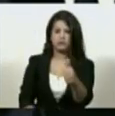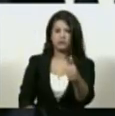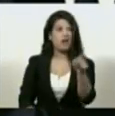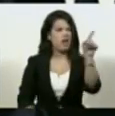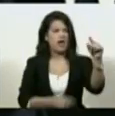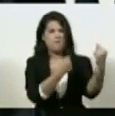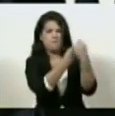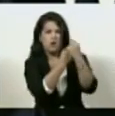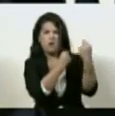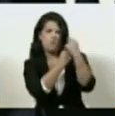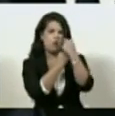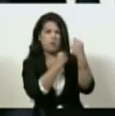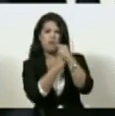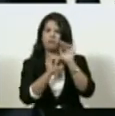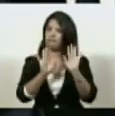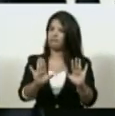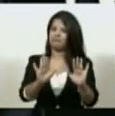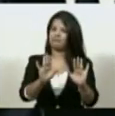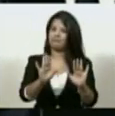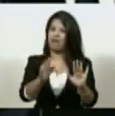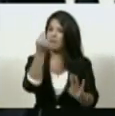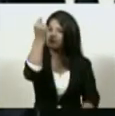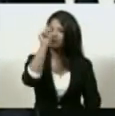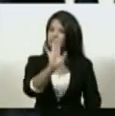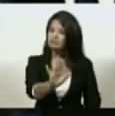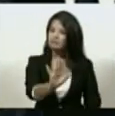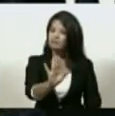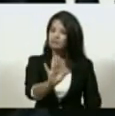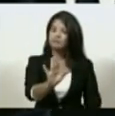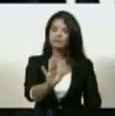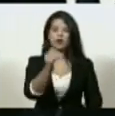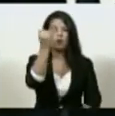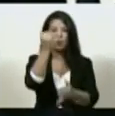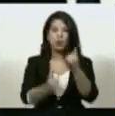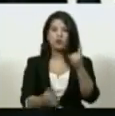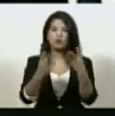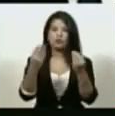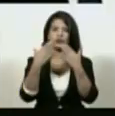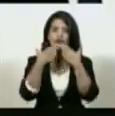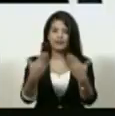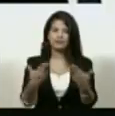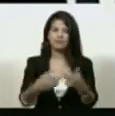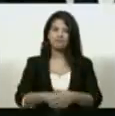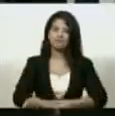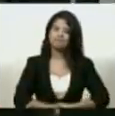insulte y quiera patearnos, nunca. Y aquí termino. Muchas gracias.